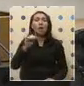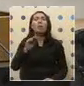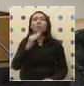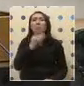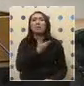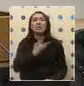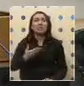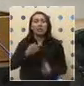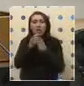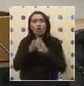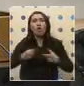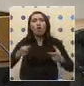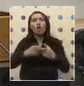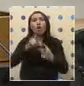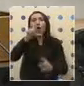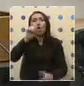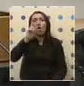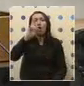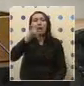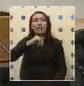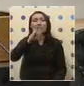la Comisión, el diputado Pablo Lorenzini,